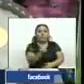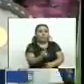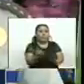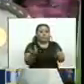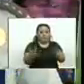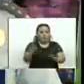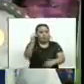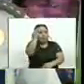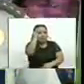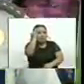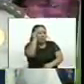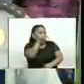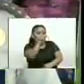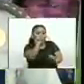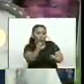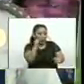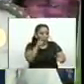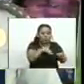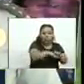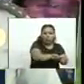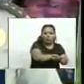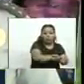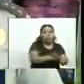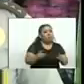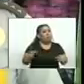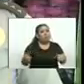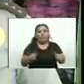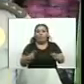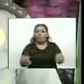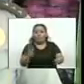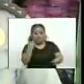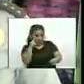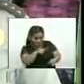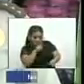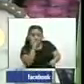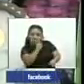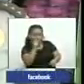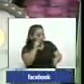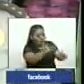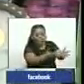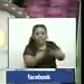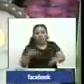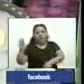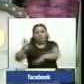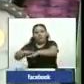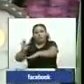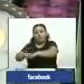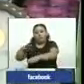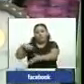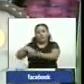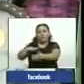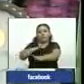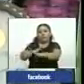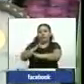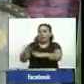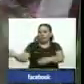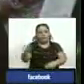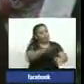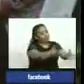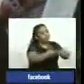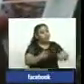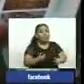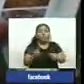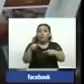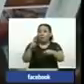sabedoras que no lo pueden tener, por lo tanto inmediatamente procedemos pues a protección civil que venga a su respectivo decomiso.